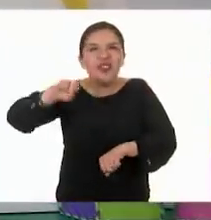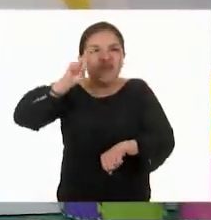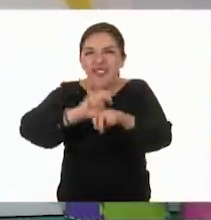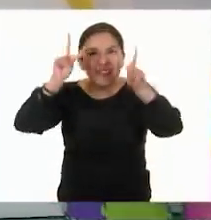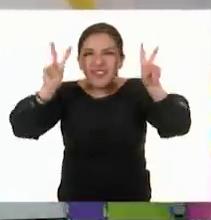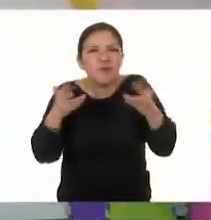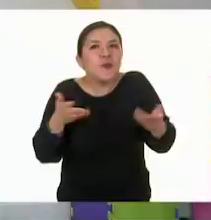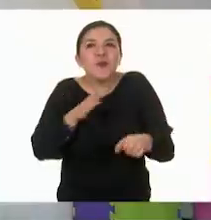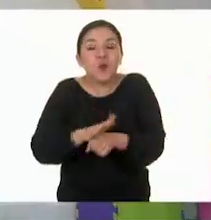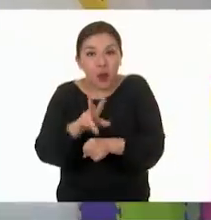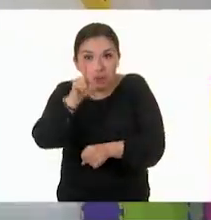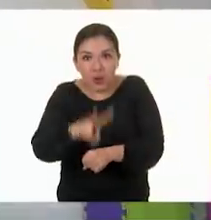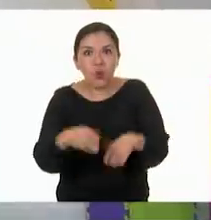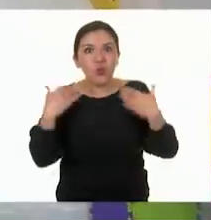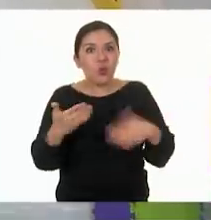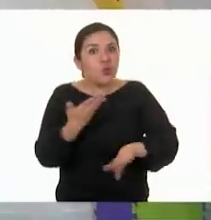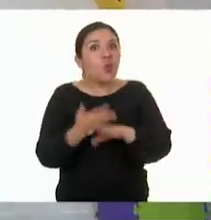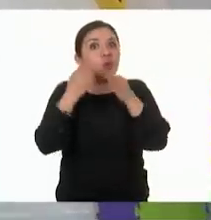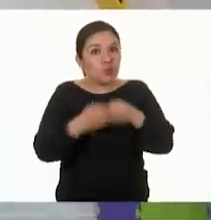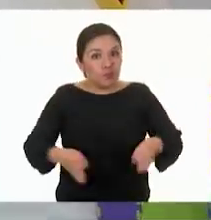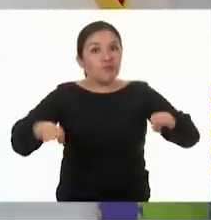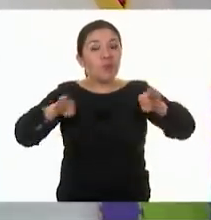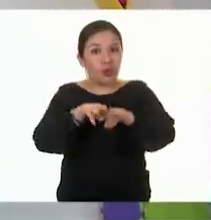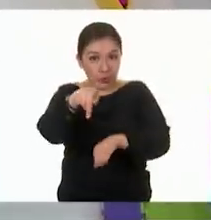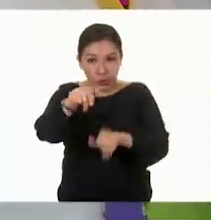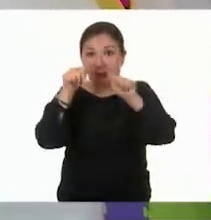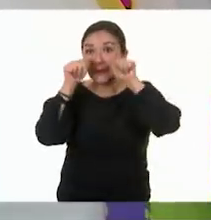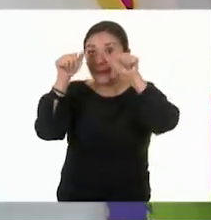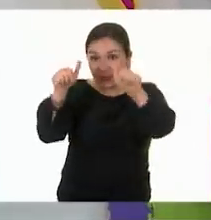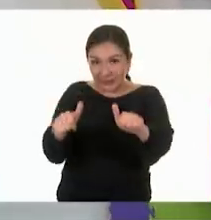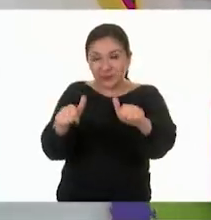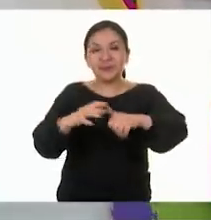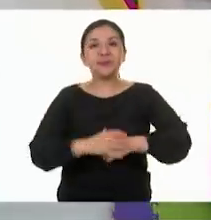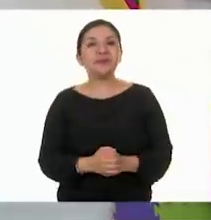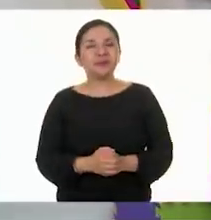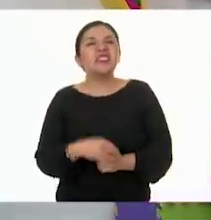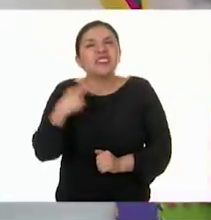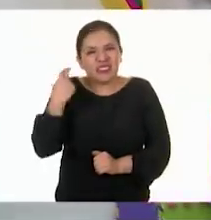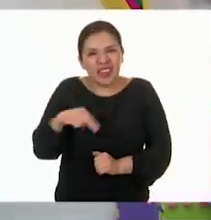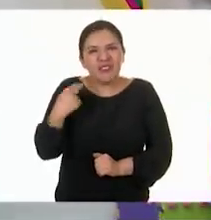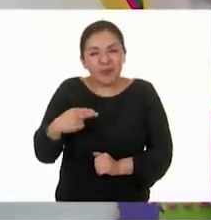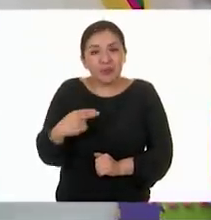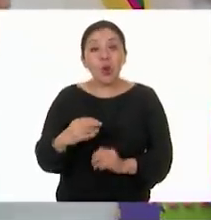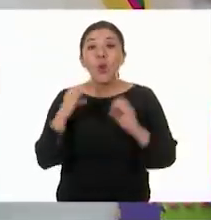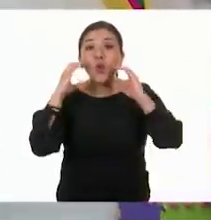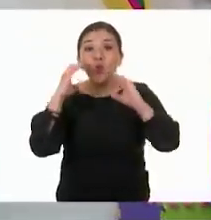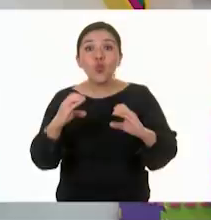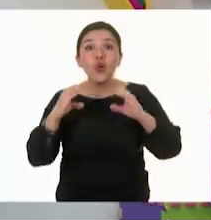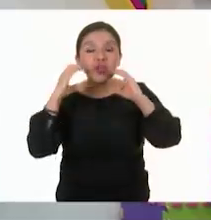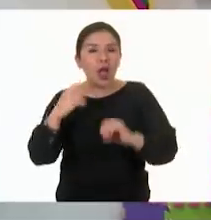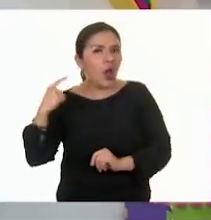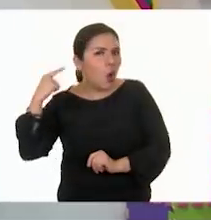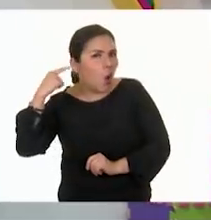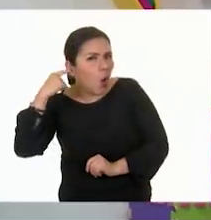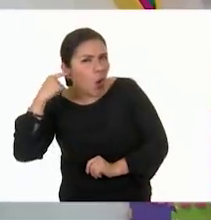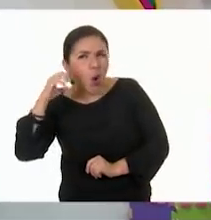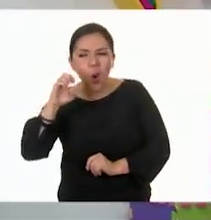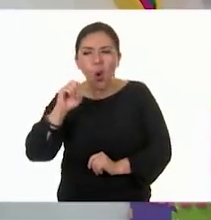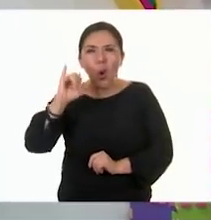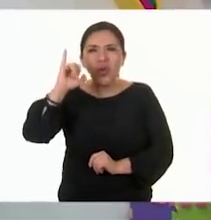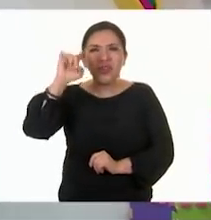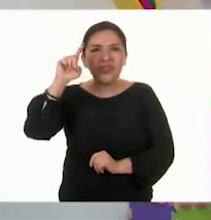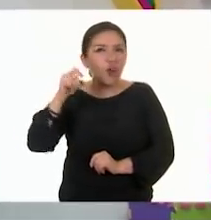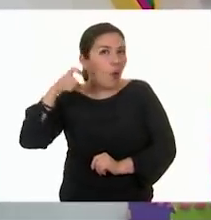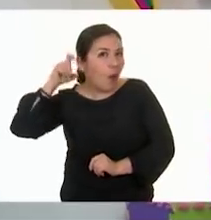nuestra clase de hoy. Es un tema muy importante, así que presten atención. Se llama Cuidemos Nuestro